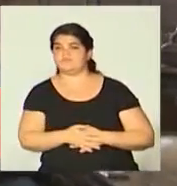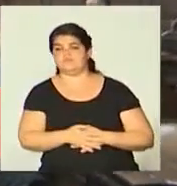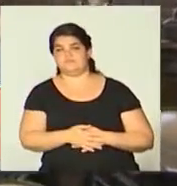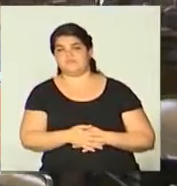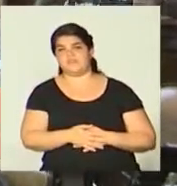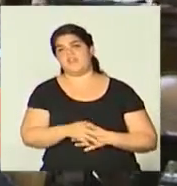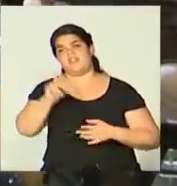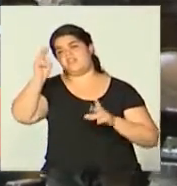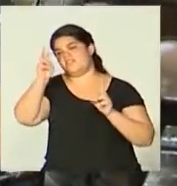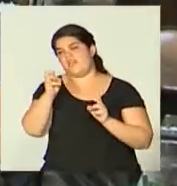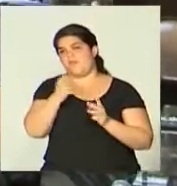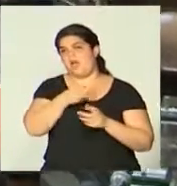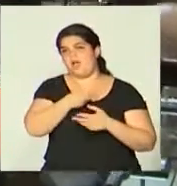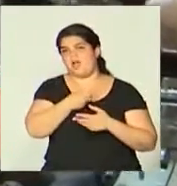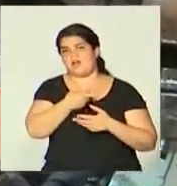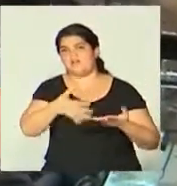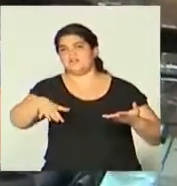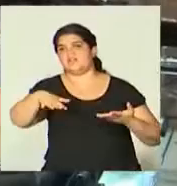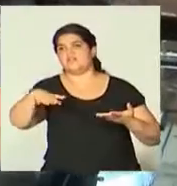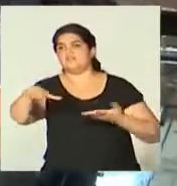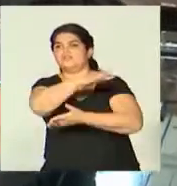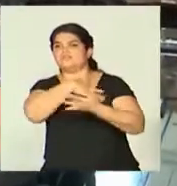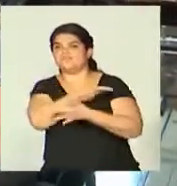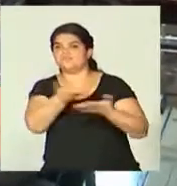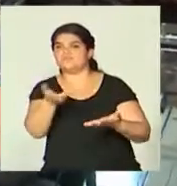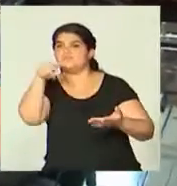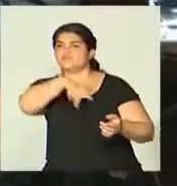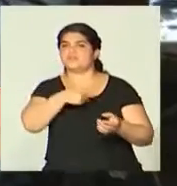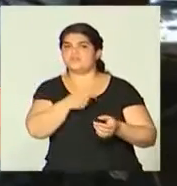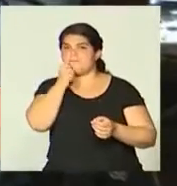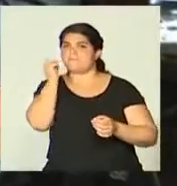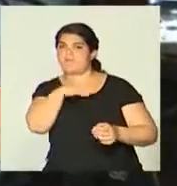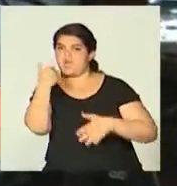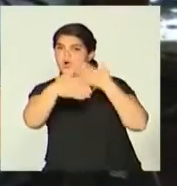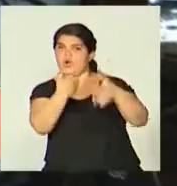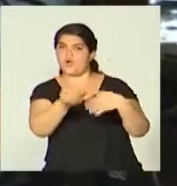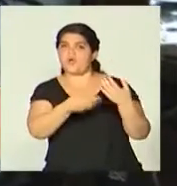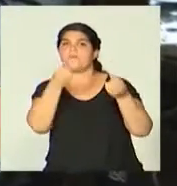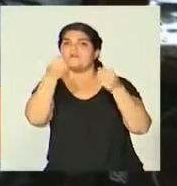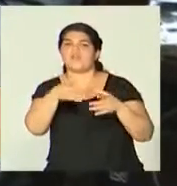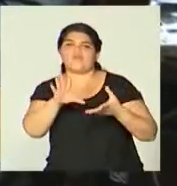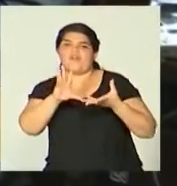financiamiento del sector público sin duda que ha tenido una mejora significativa desde el punto de vista político.